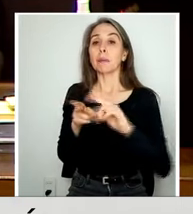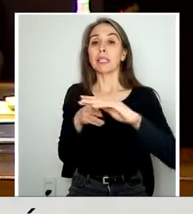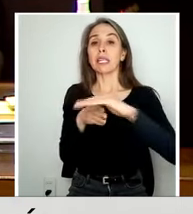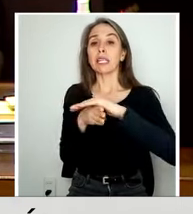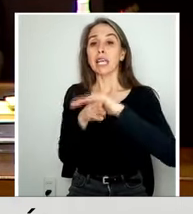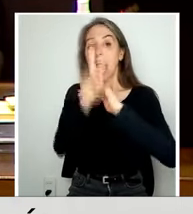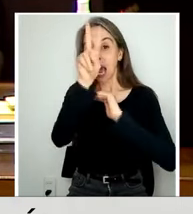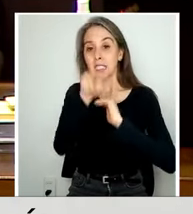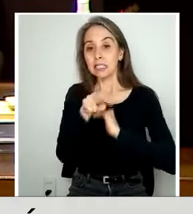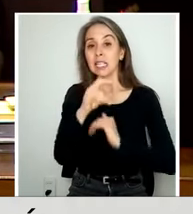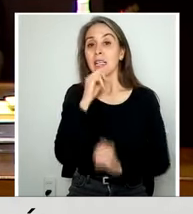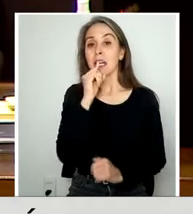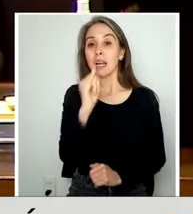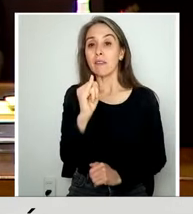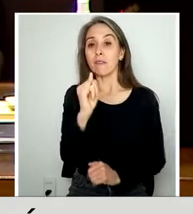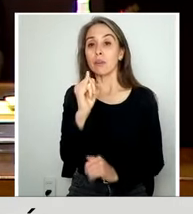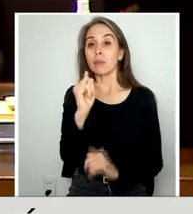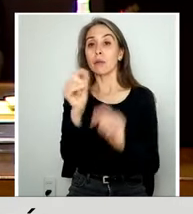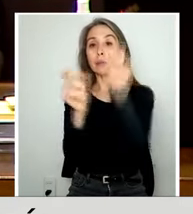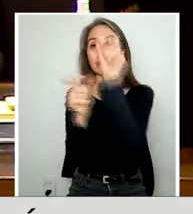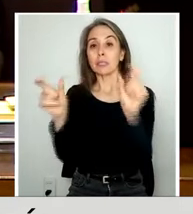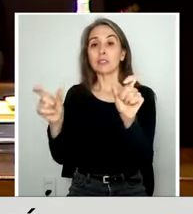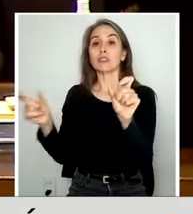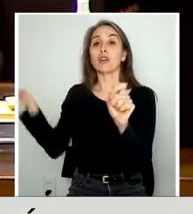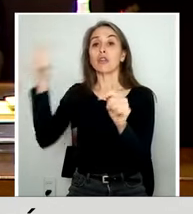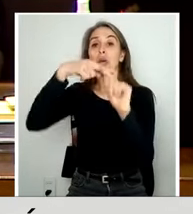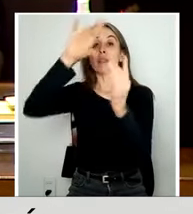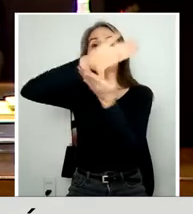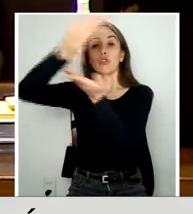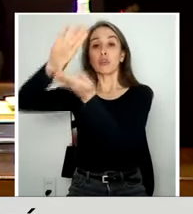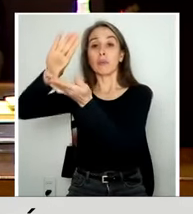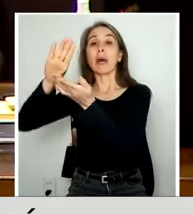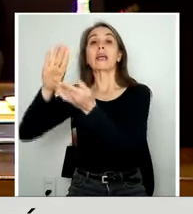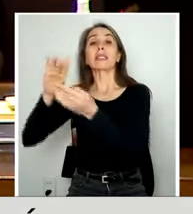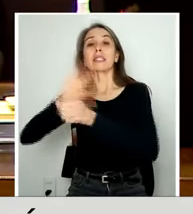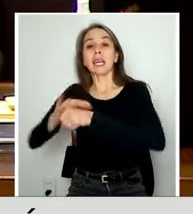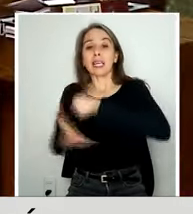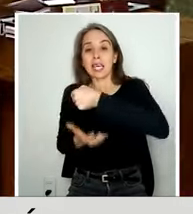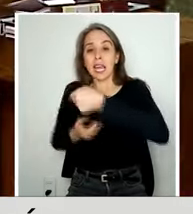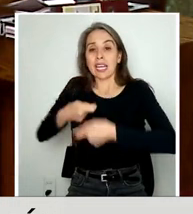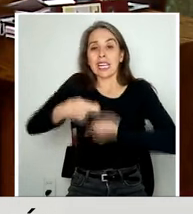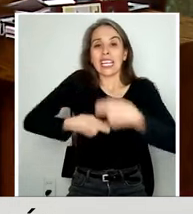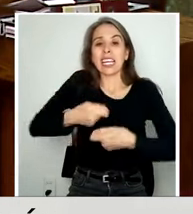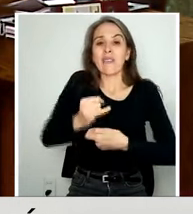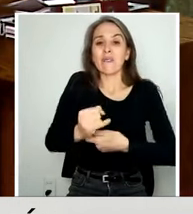información de los inversionistas extranjeros en votación